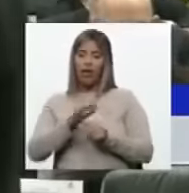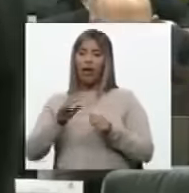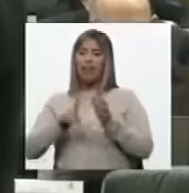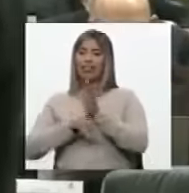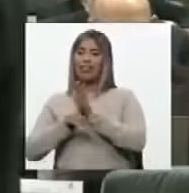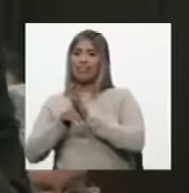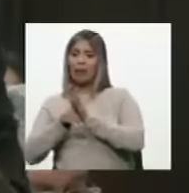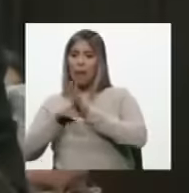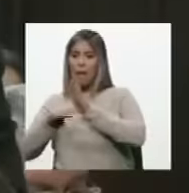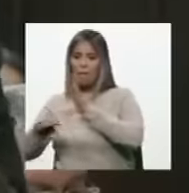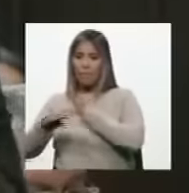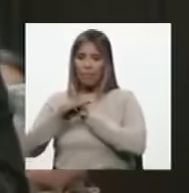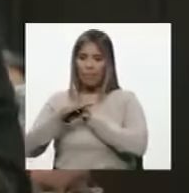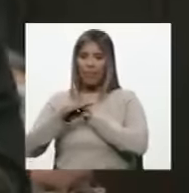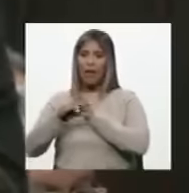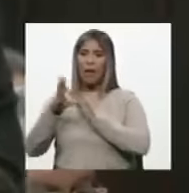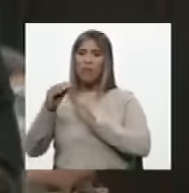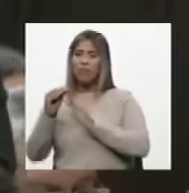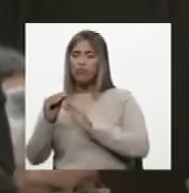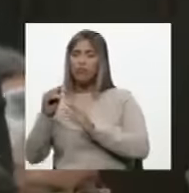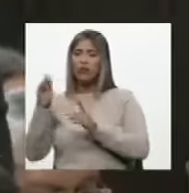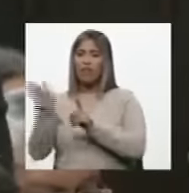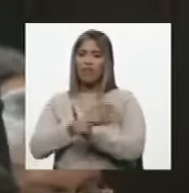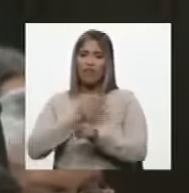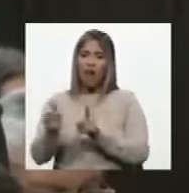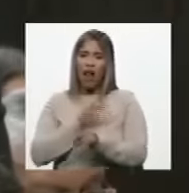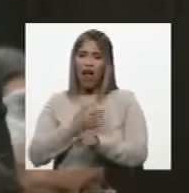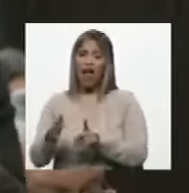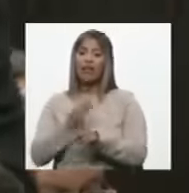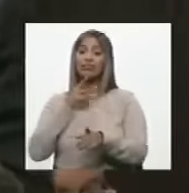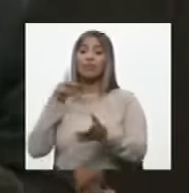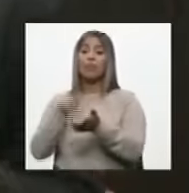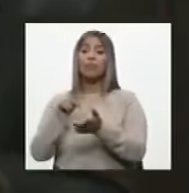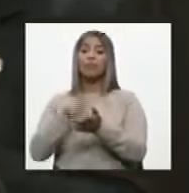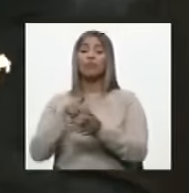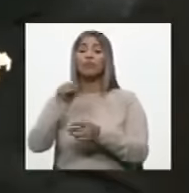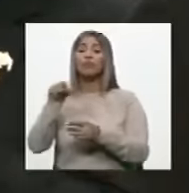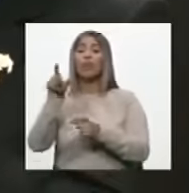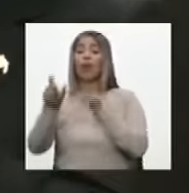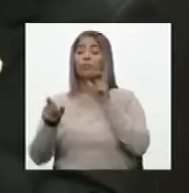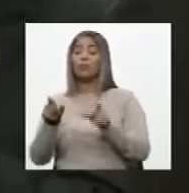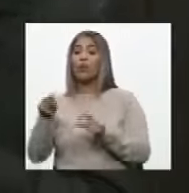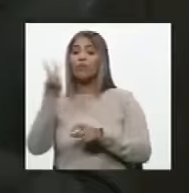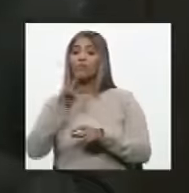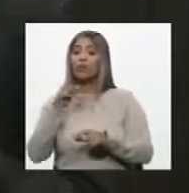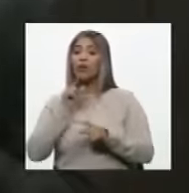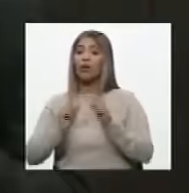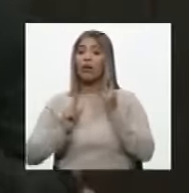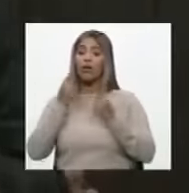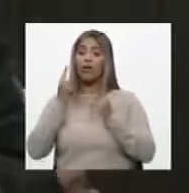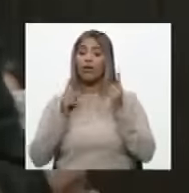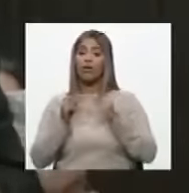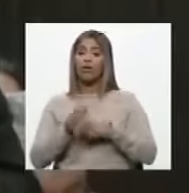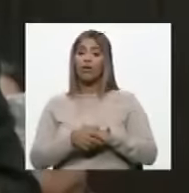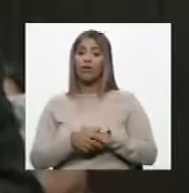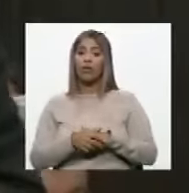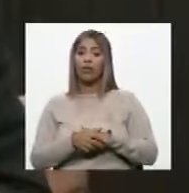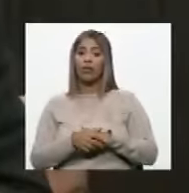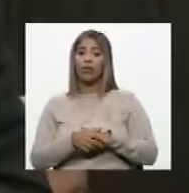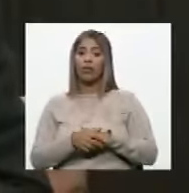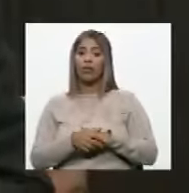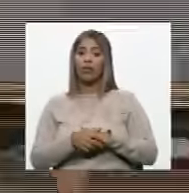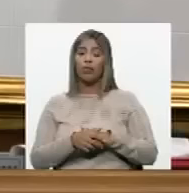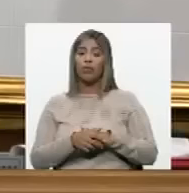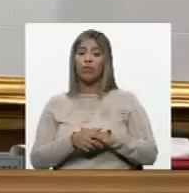desarrollo violento contra la participación del pueblo venezolano, con la excusa... Los diputados de oposición, orden, por favor,